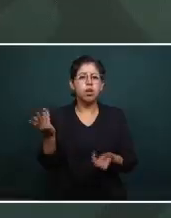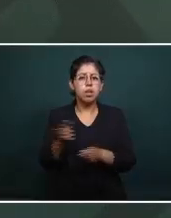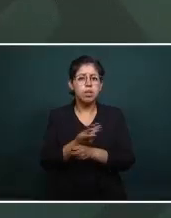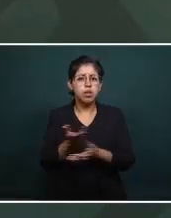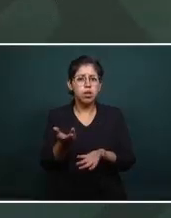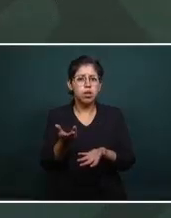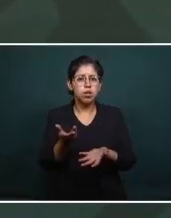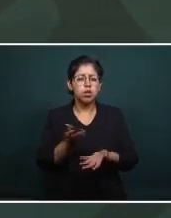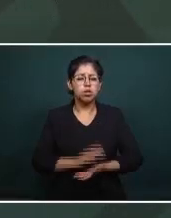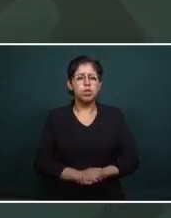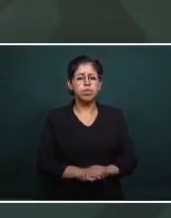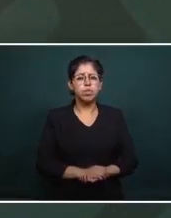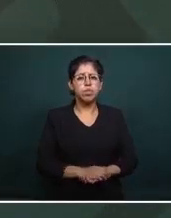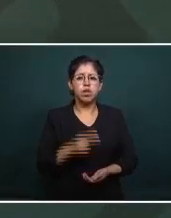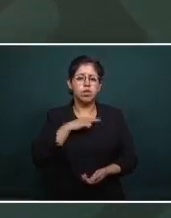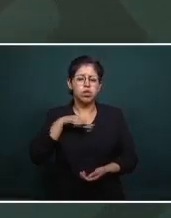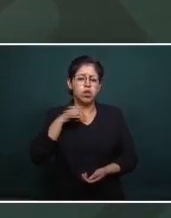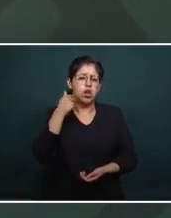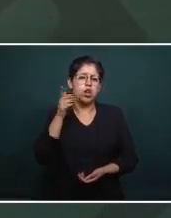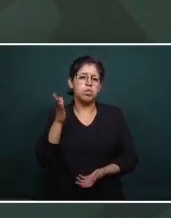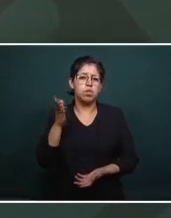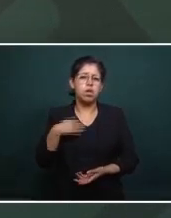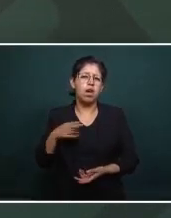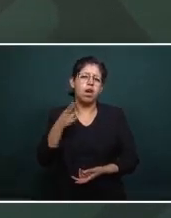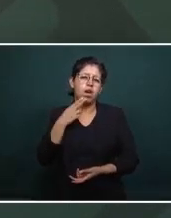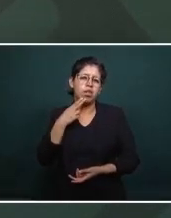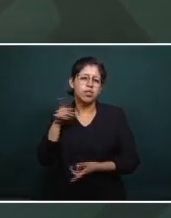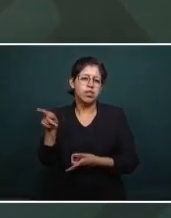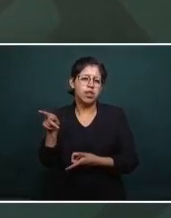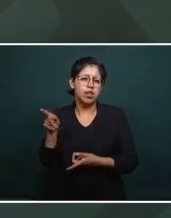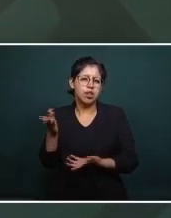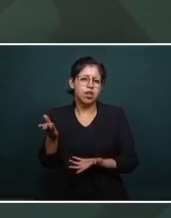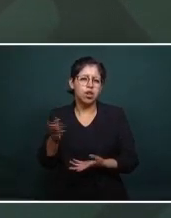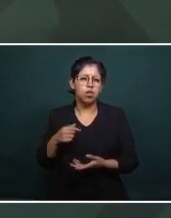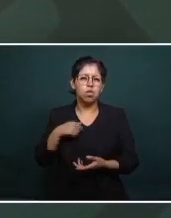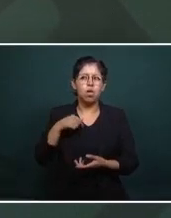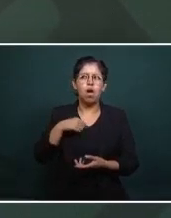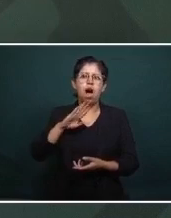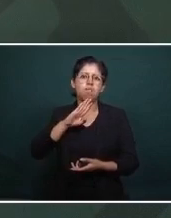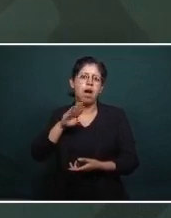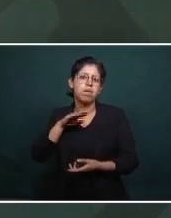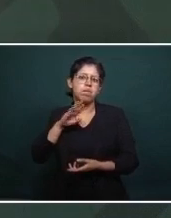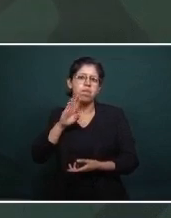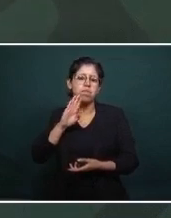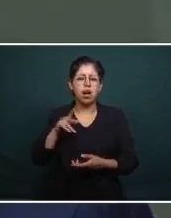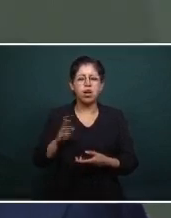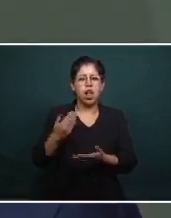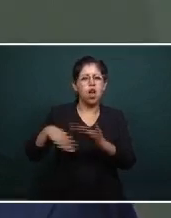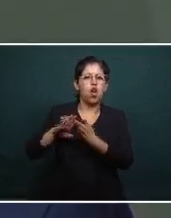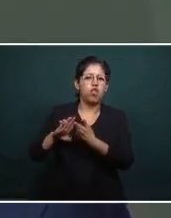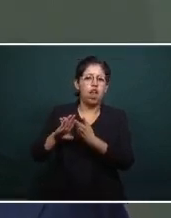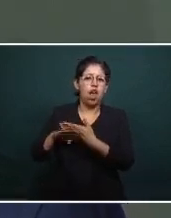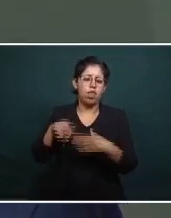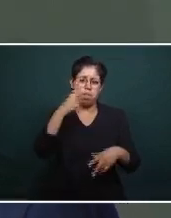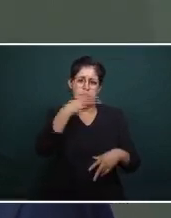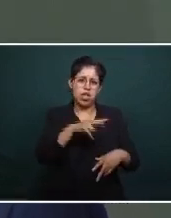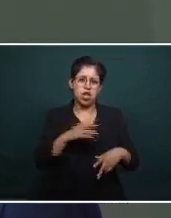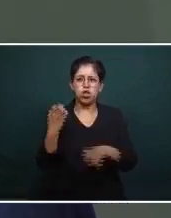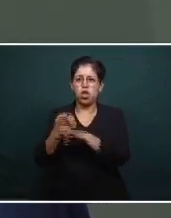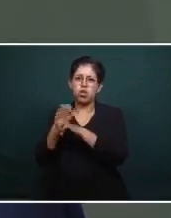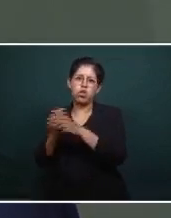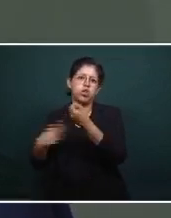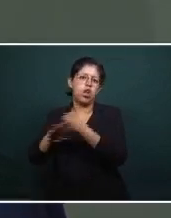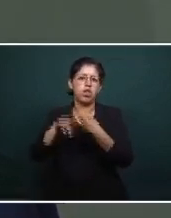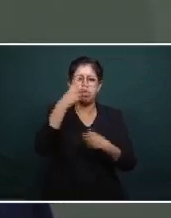prestarnos a que se utilicen con propósitos electorales en